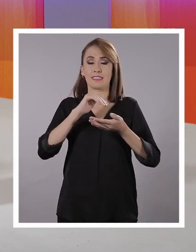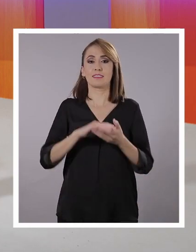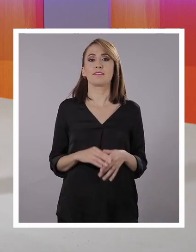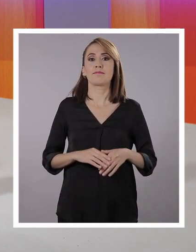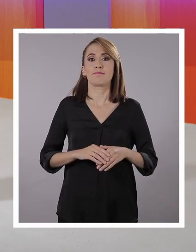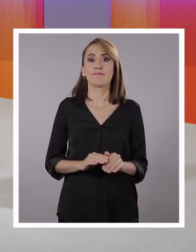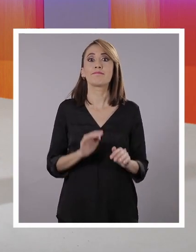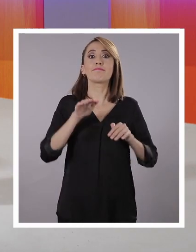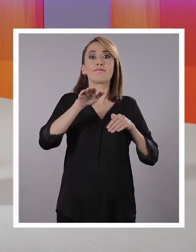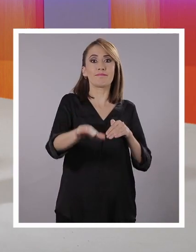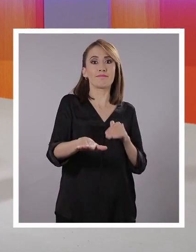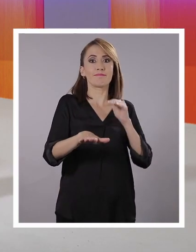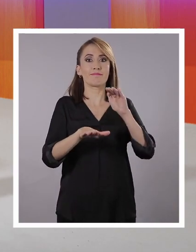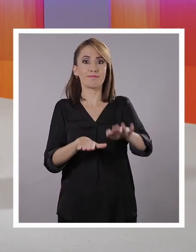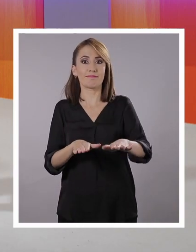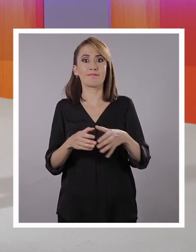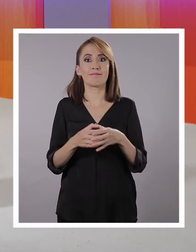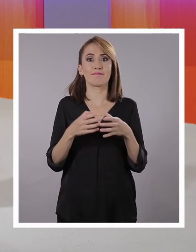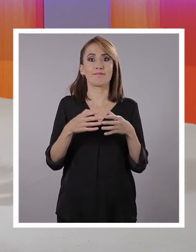cuatro.